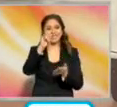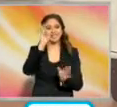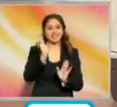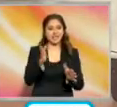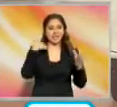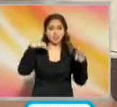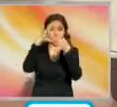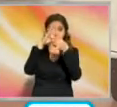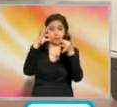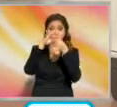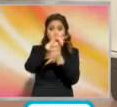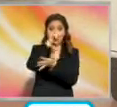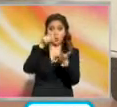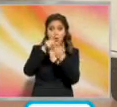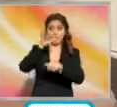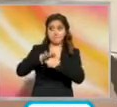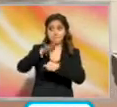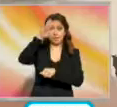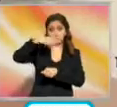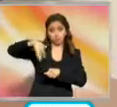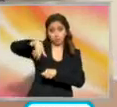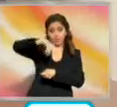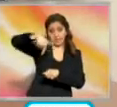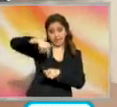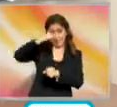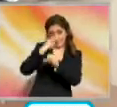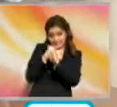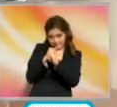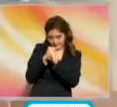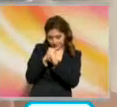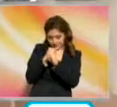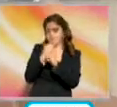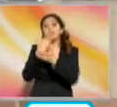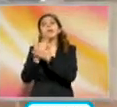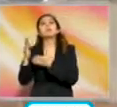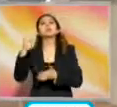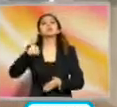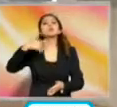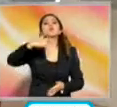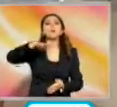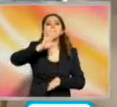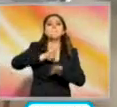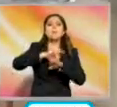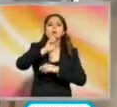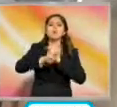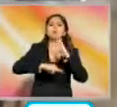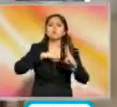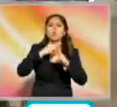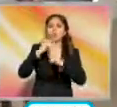lugares más buscados en Internet. Yo le voy a decir cuál es uno de los lugares más buscados en el mundo tangible. Y Gabriela sabe algo al respecto, ¿no es así?